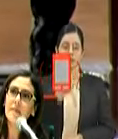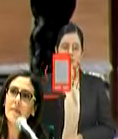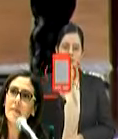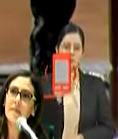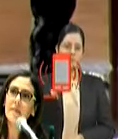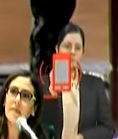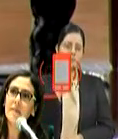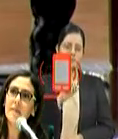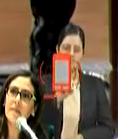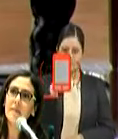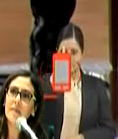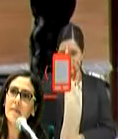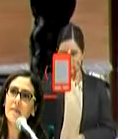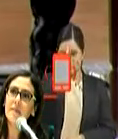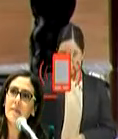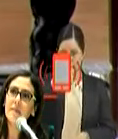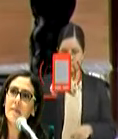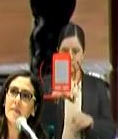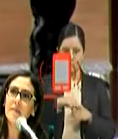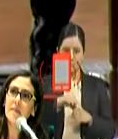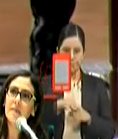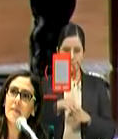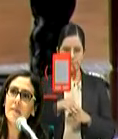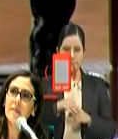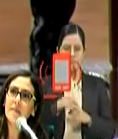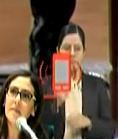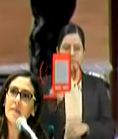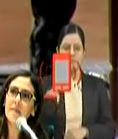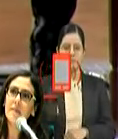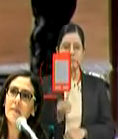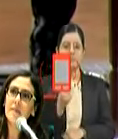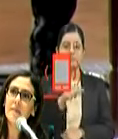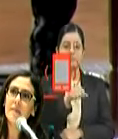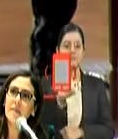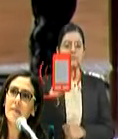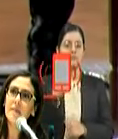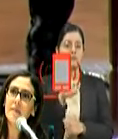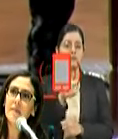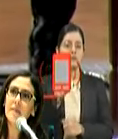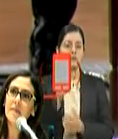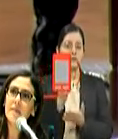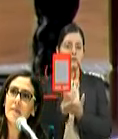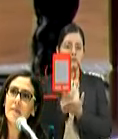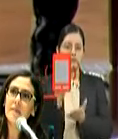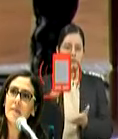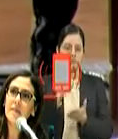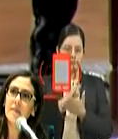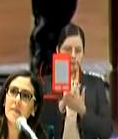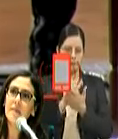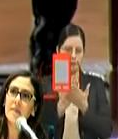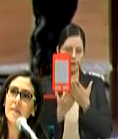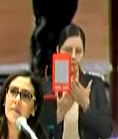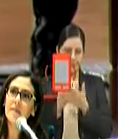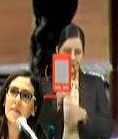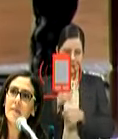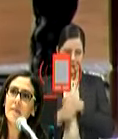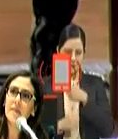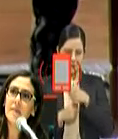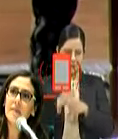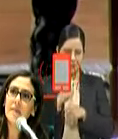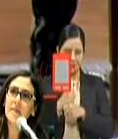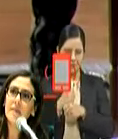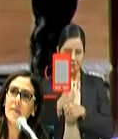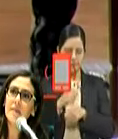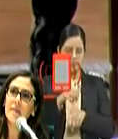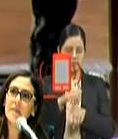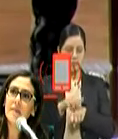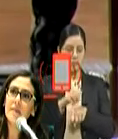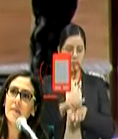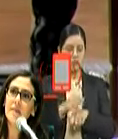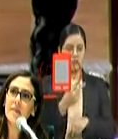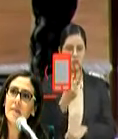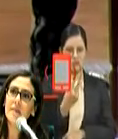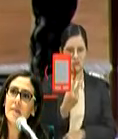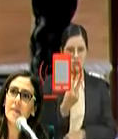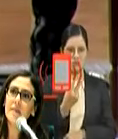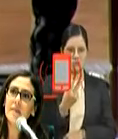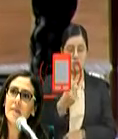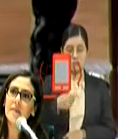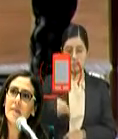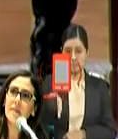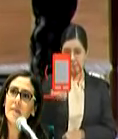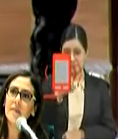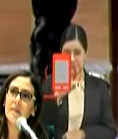les impide intervenir en cuestiones electorales. Eso lo tienen que tener muy claro porque es una obligación